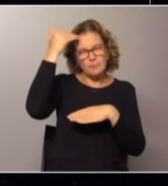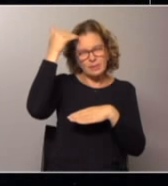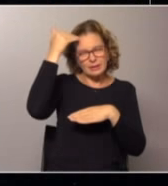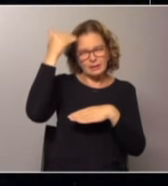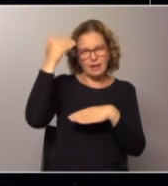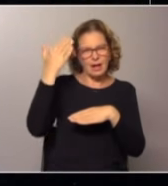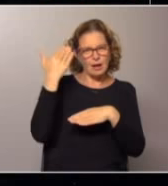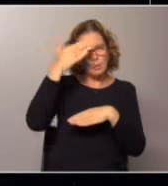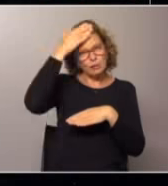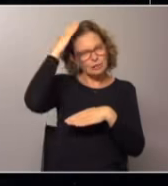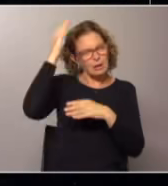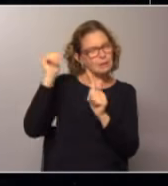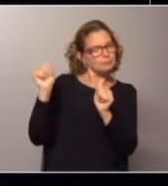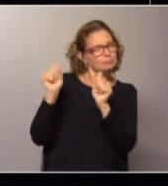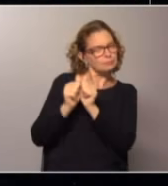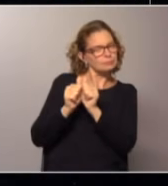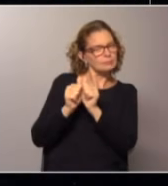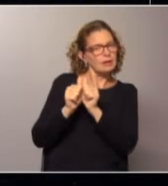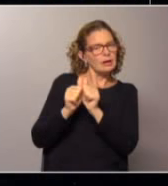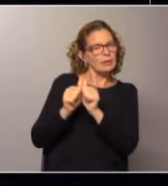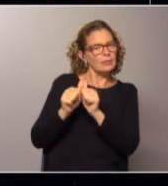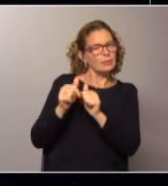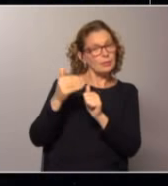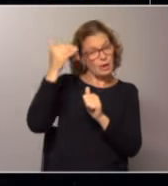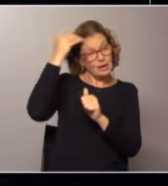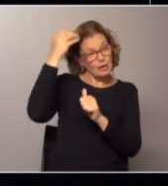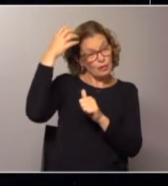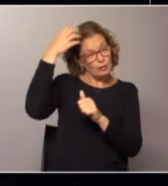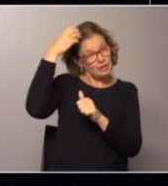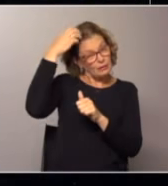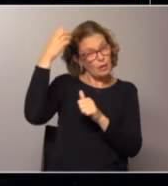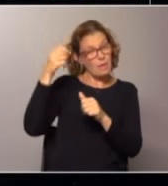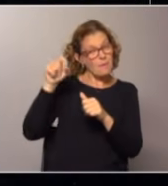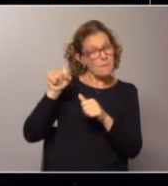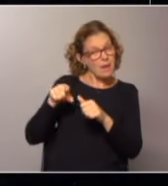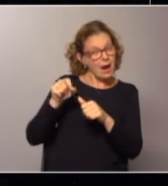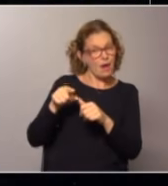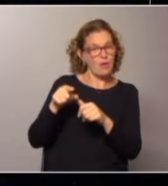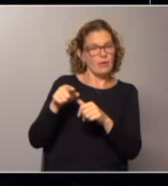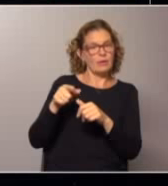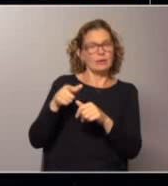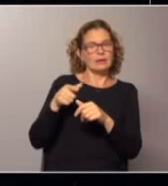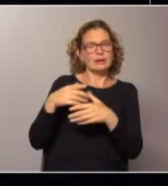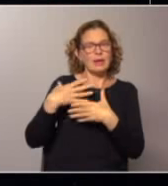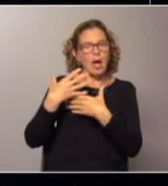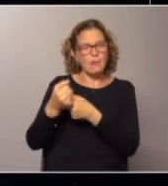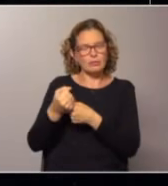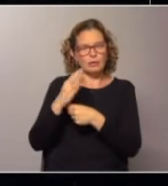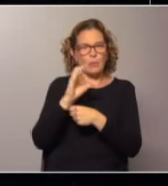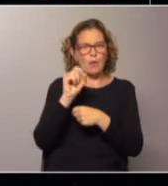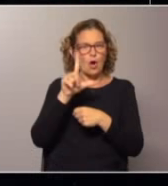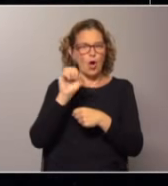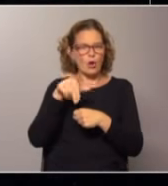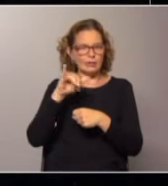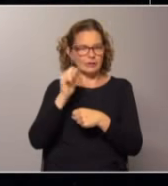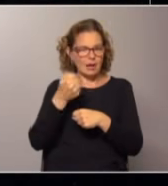si se quiere para el neopopulismo de derecha el ahora vive en europa está impulsando los proyectos procesos de polonia de hungría en fin y